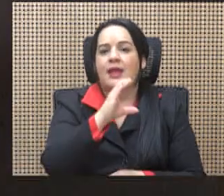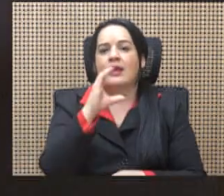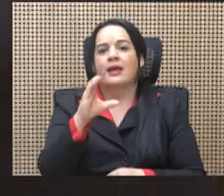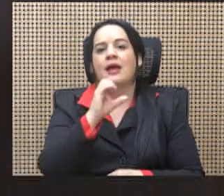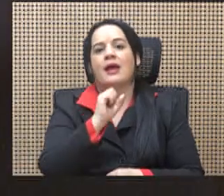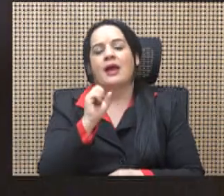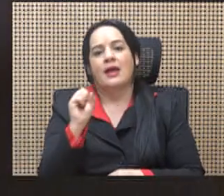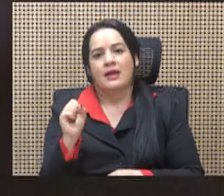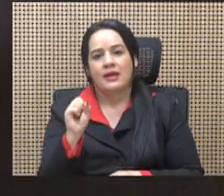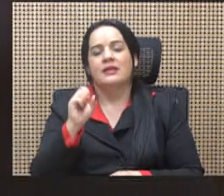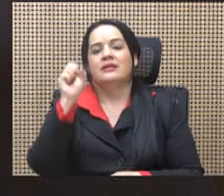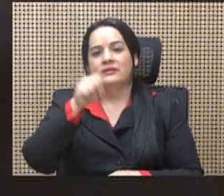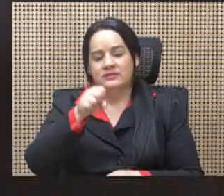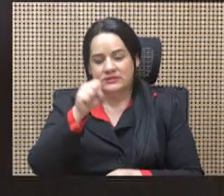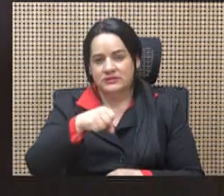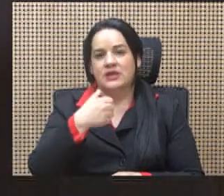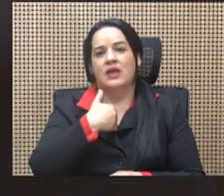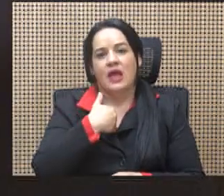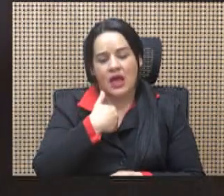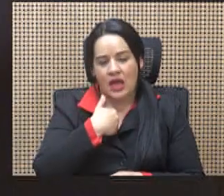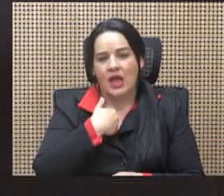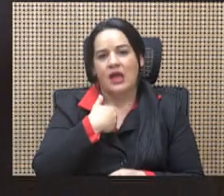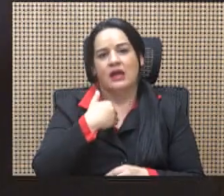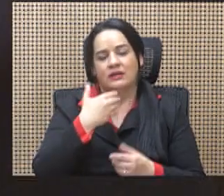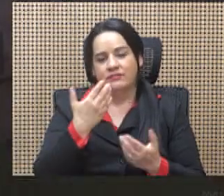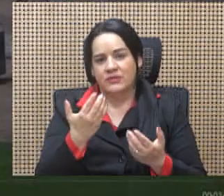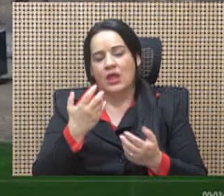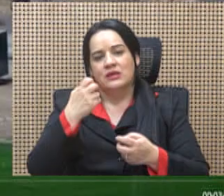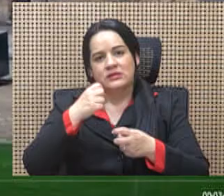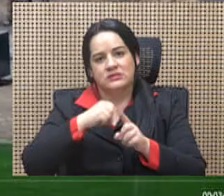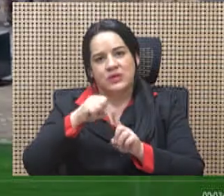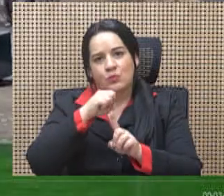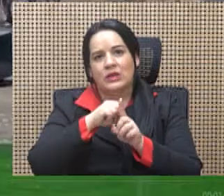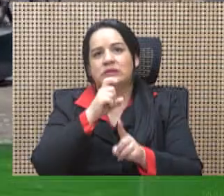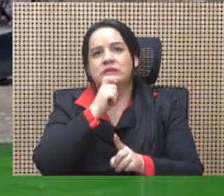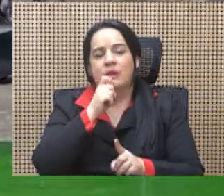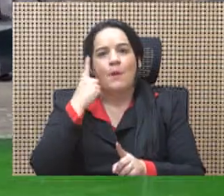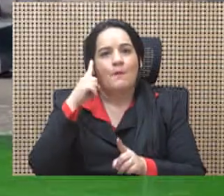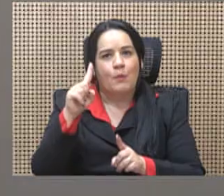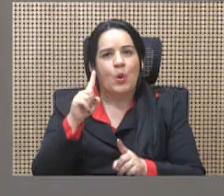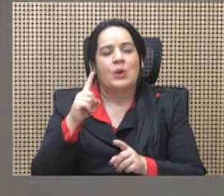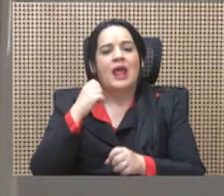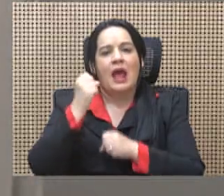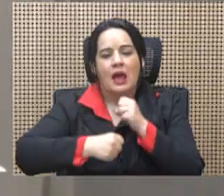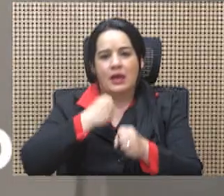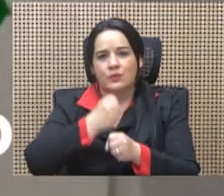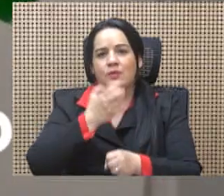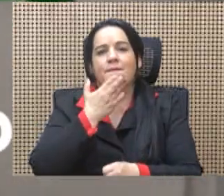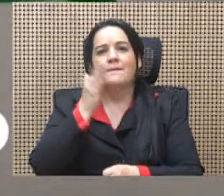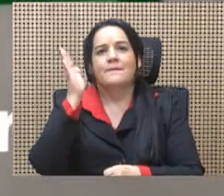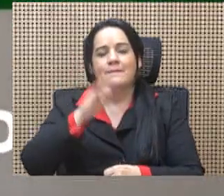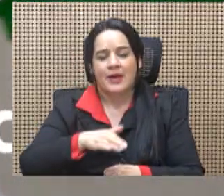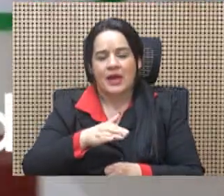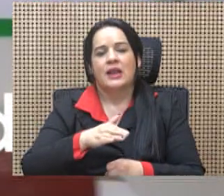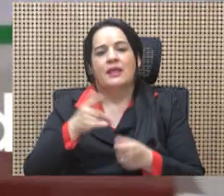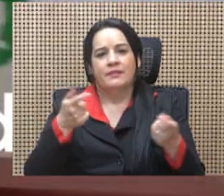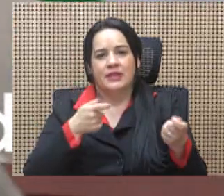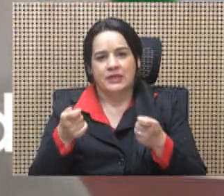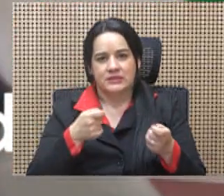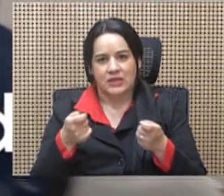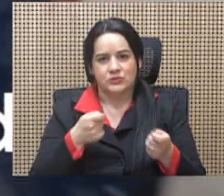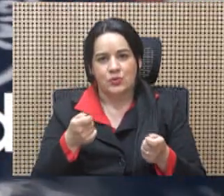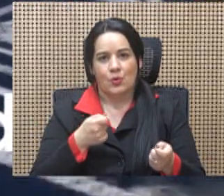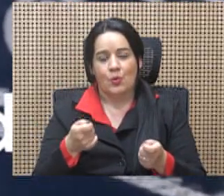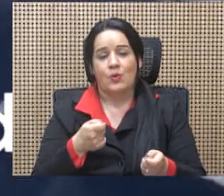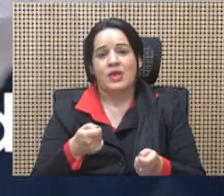gravemente enferma producto de años de mala administración y aunque el tratamiento es doloroso también es necesario